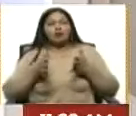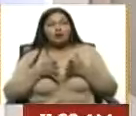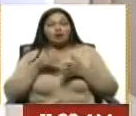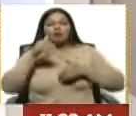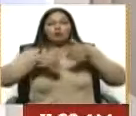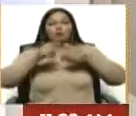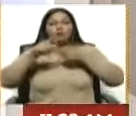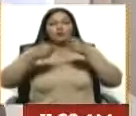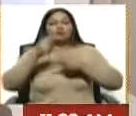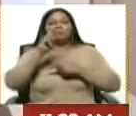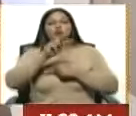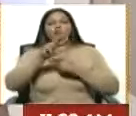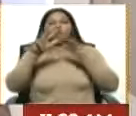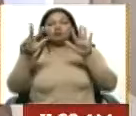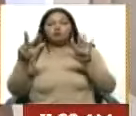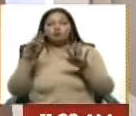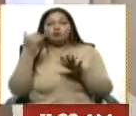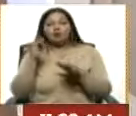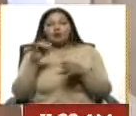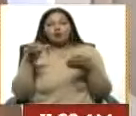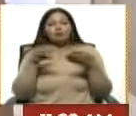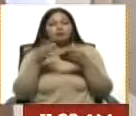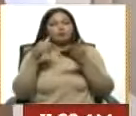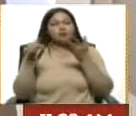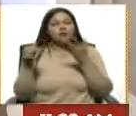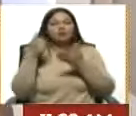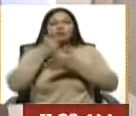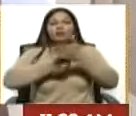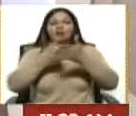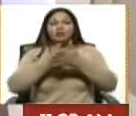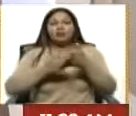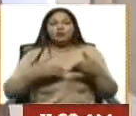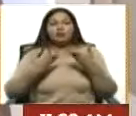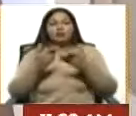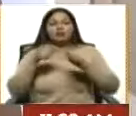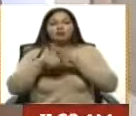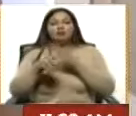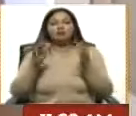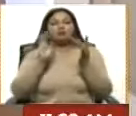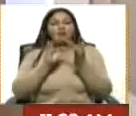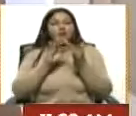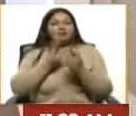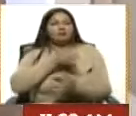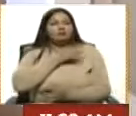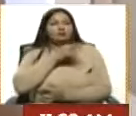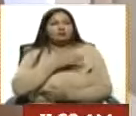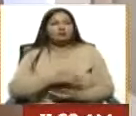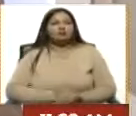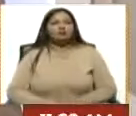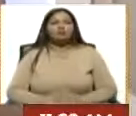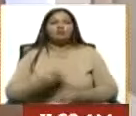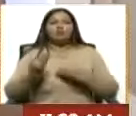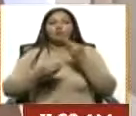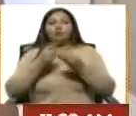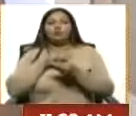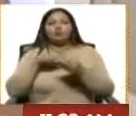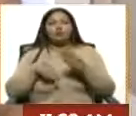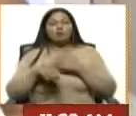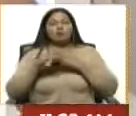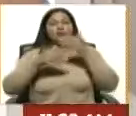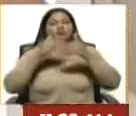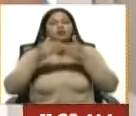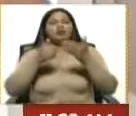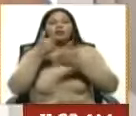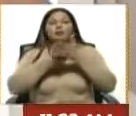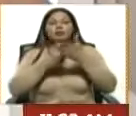voto el próximo 28, existe este tipo también de batallas que se dan dentro de las redes sociales? ¿Cómo estamos haciendo nosotros para salir del paso de esa